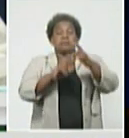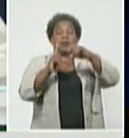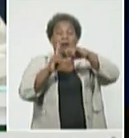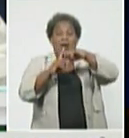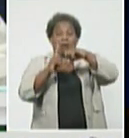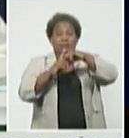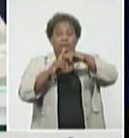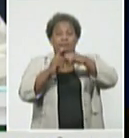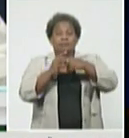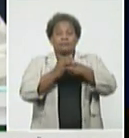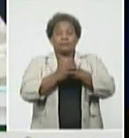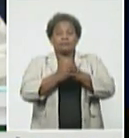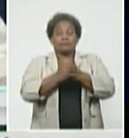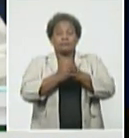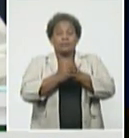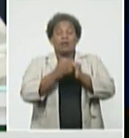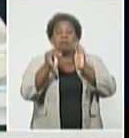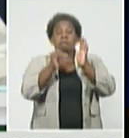Pedro Curí,